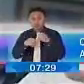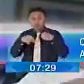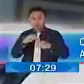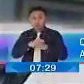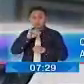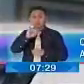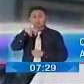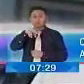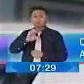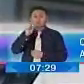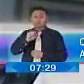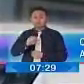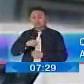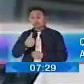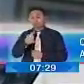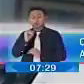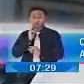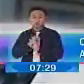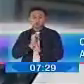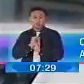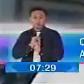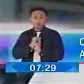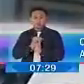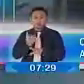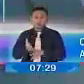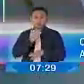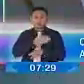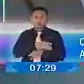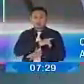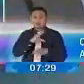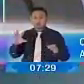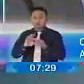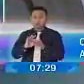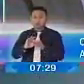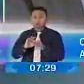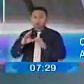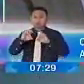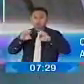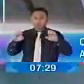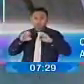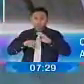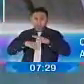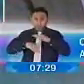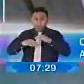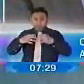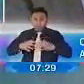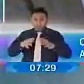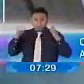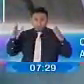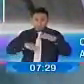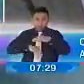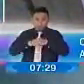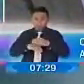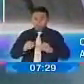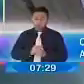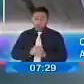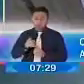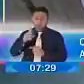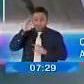dentro de un montón de instituciones que se convirtieron en candados de crecimiento de los sectores productivos. Yo creo que esos son